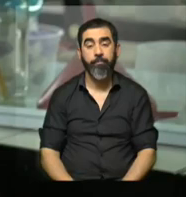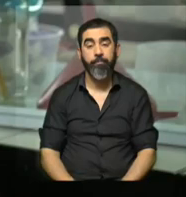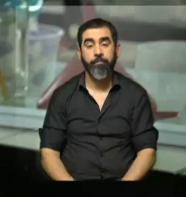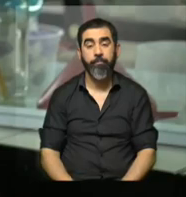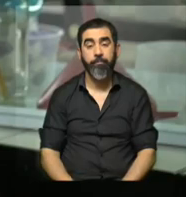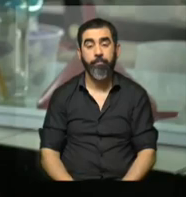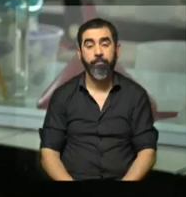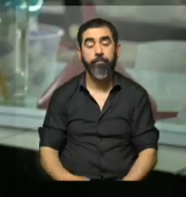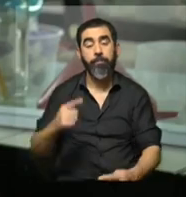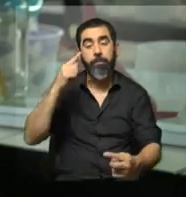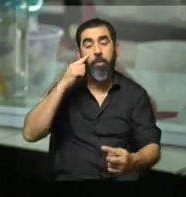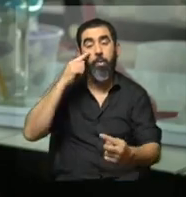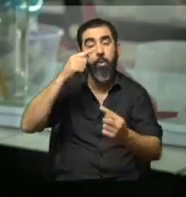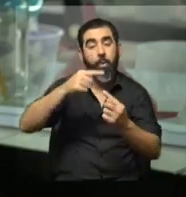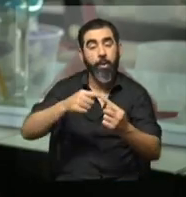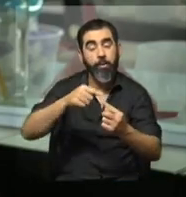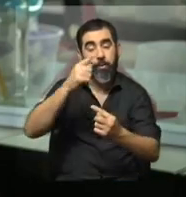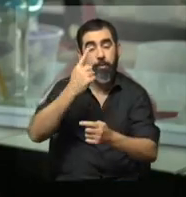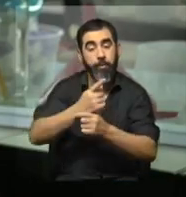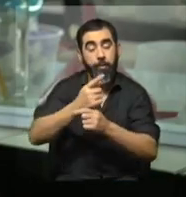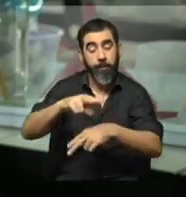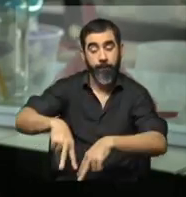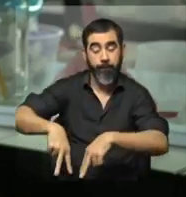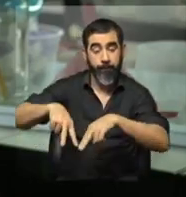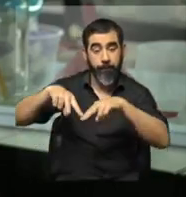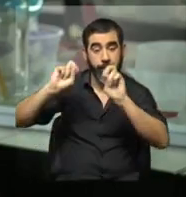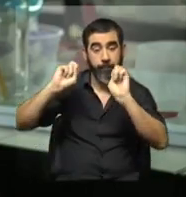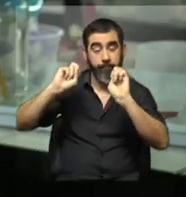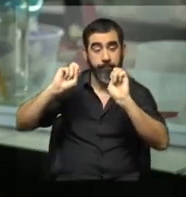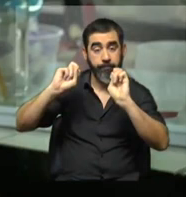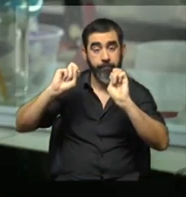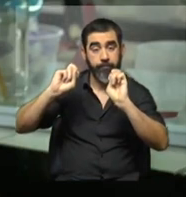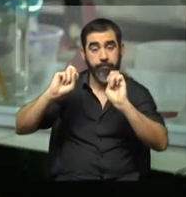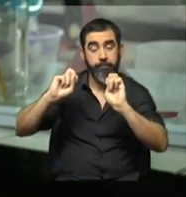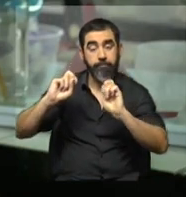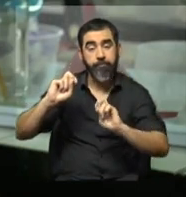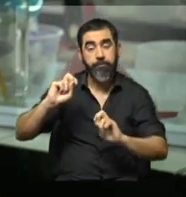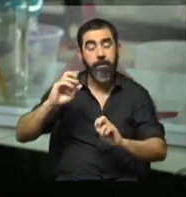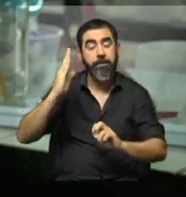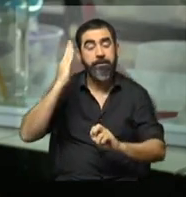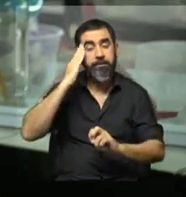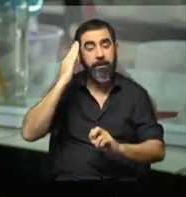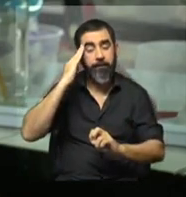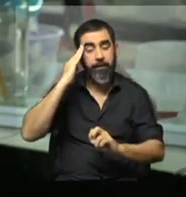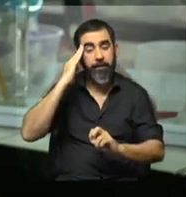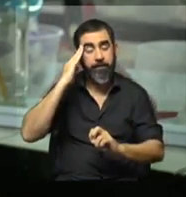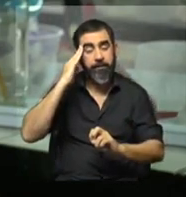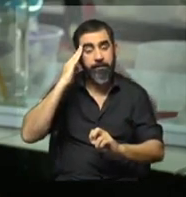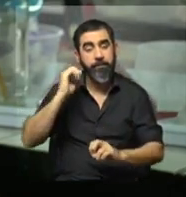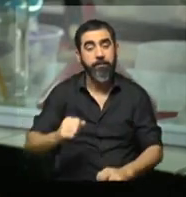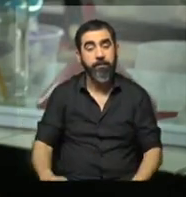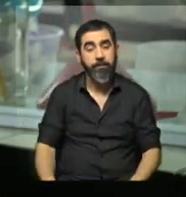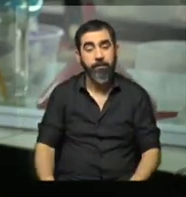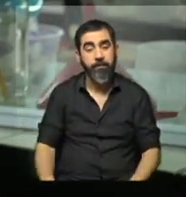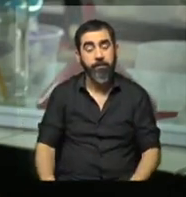Uno de los objetivos que nos planteamos en esta línea de investigación fue estimar, de alguna manera, en